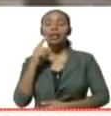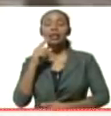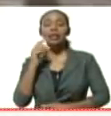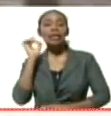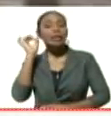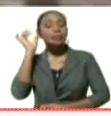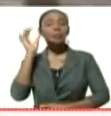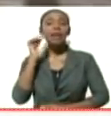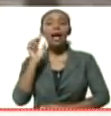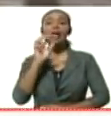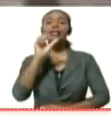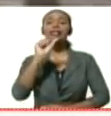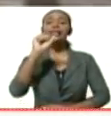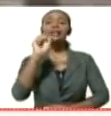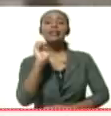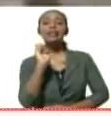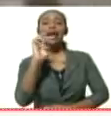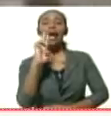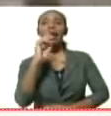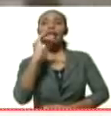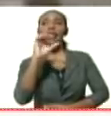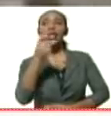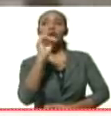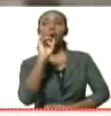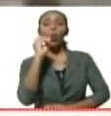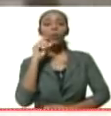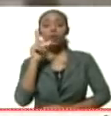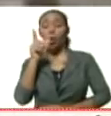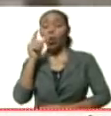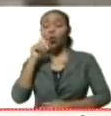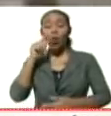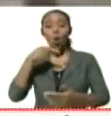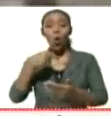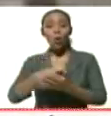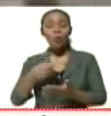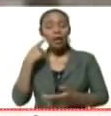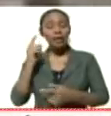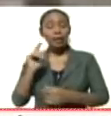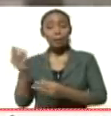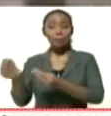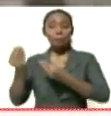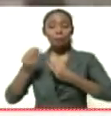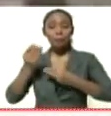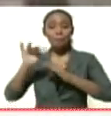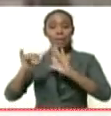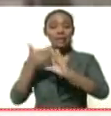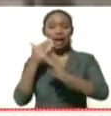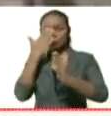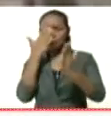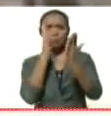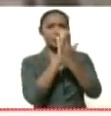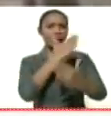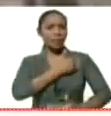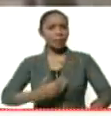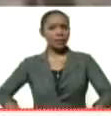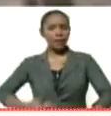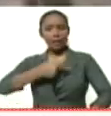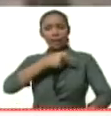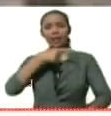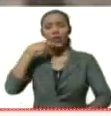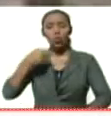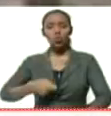un gran diplomático, gran hombre, que me ha transmitido un mensaje directo del presidente Putin